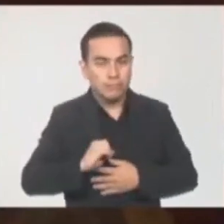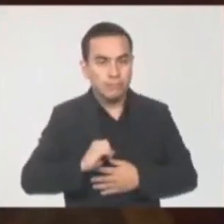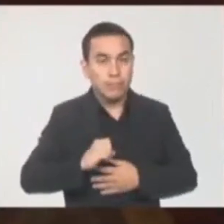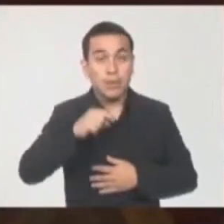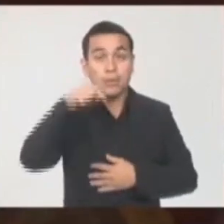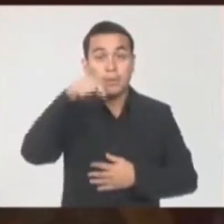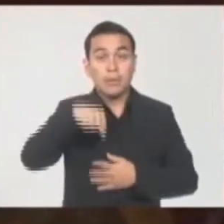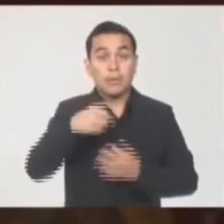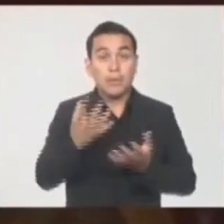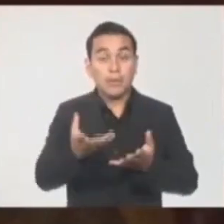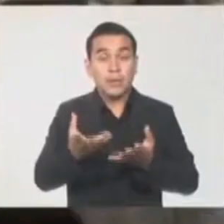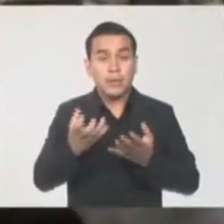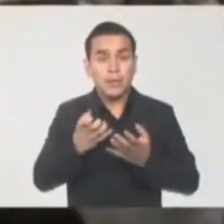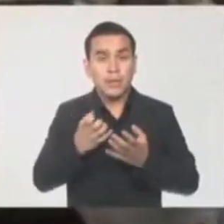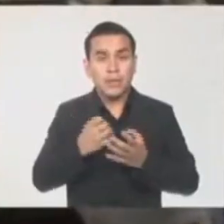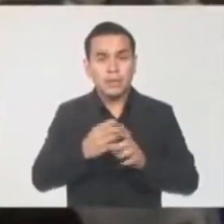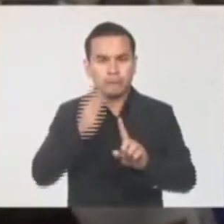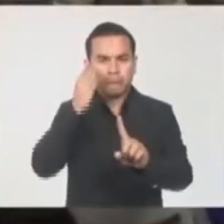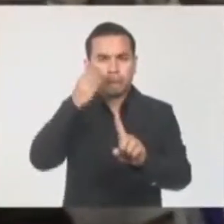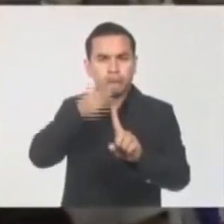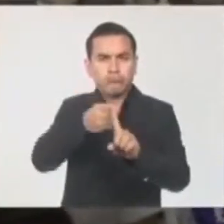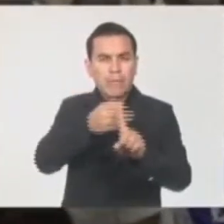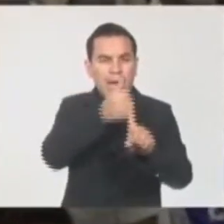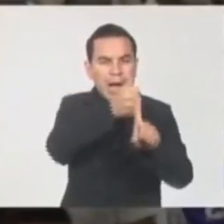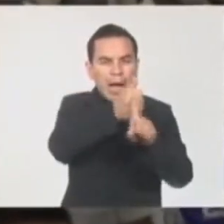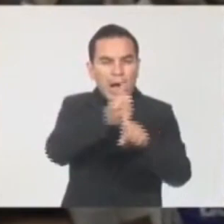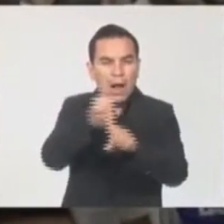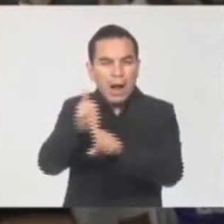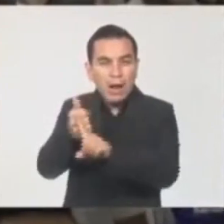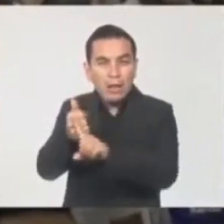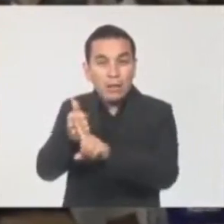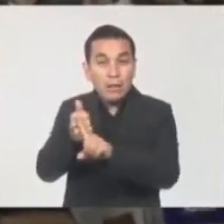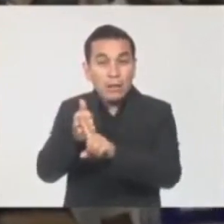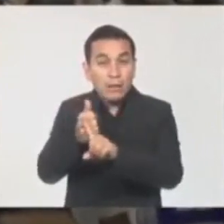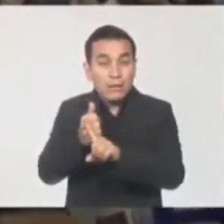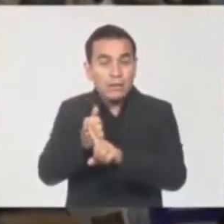Ahora quiero hablarle al corazón de cada salvadoreño.